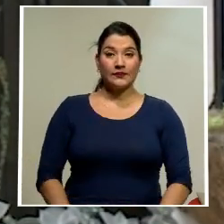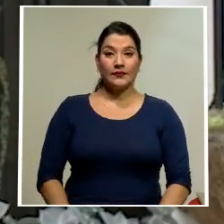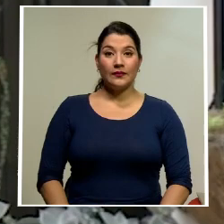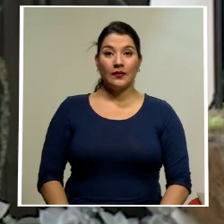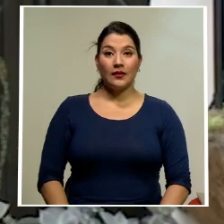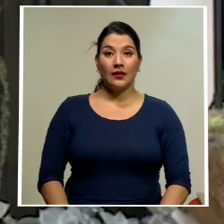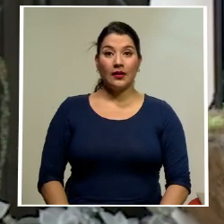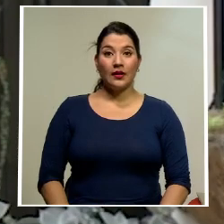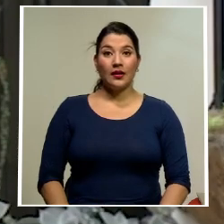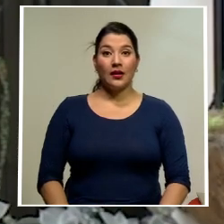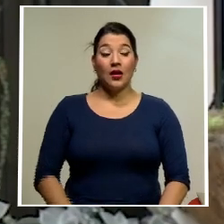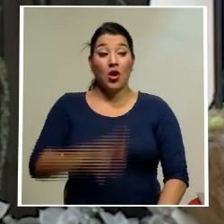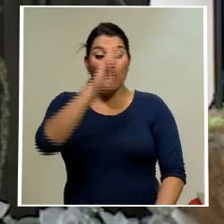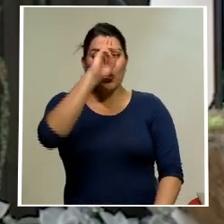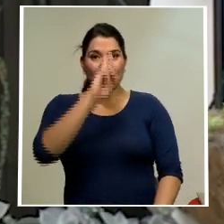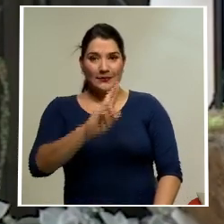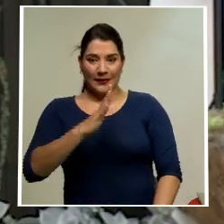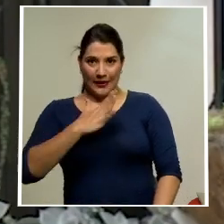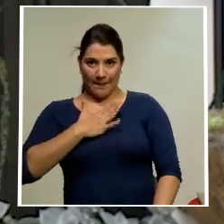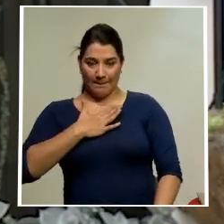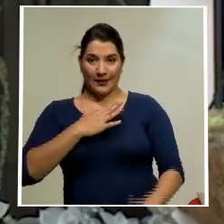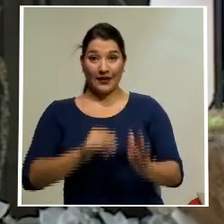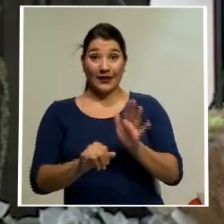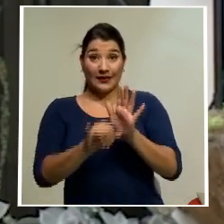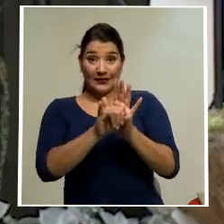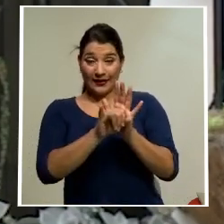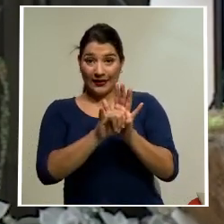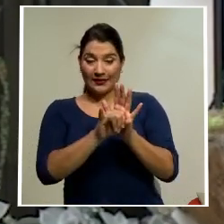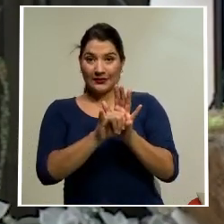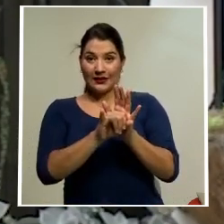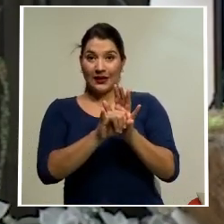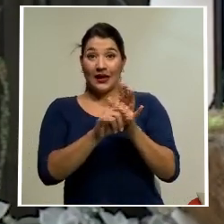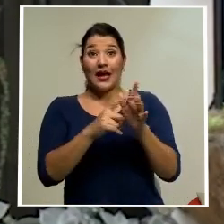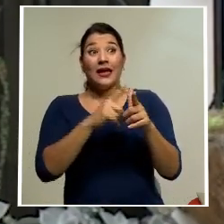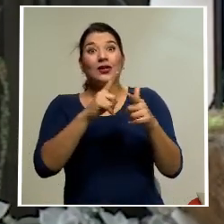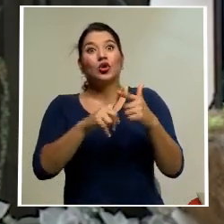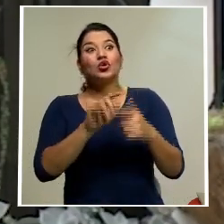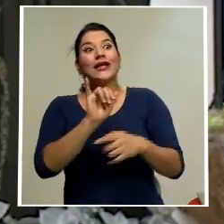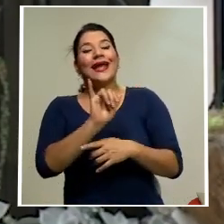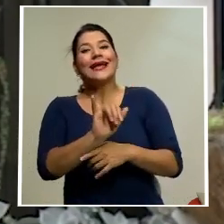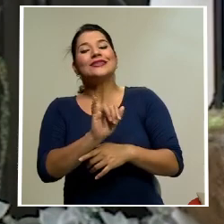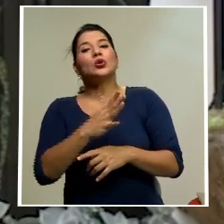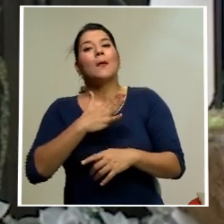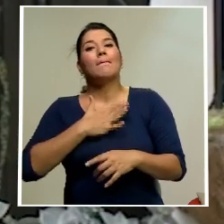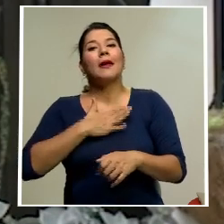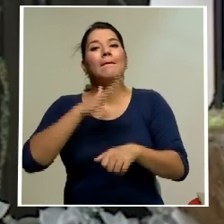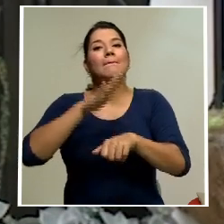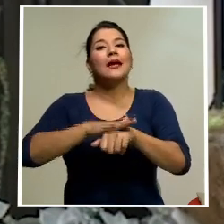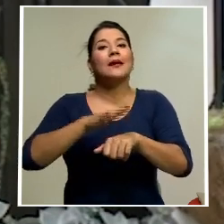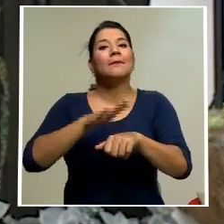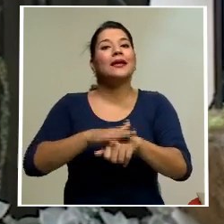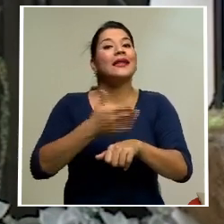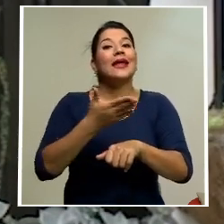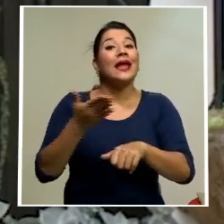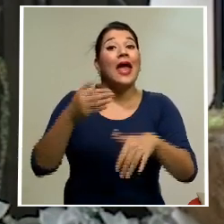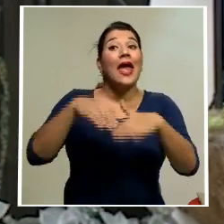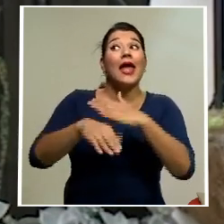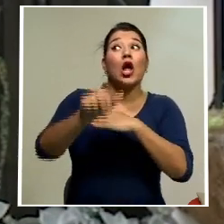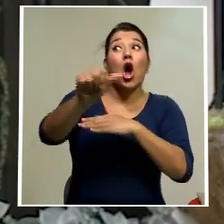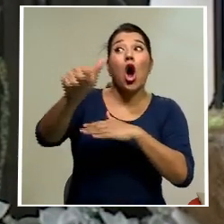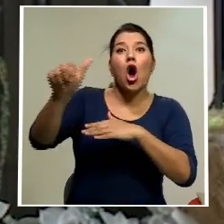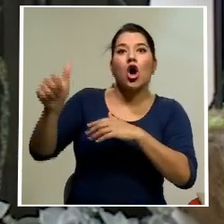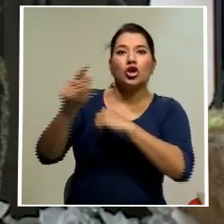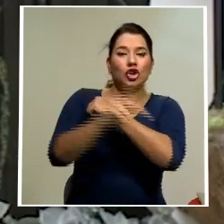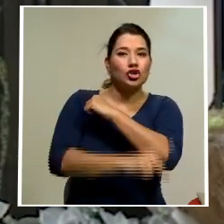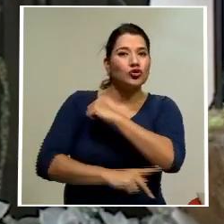dignifica mi identidad, ¿verdad? Esto posibilita a que en el extranjero no se me exponga a